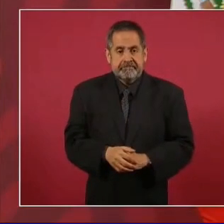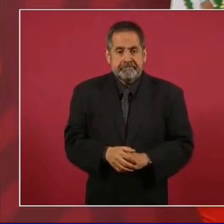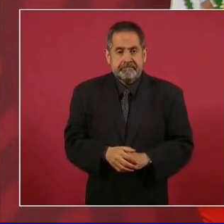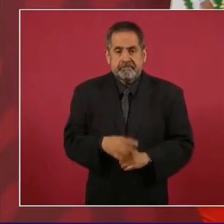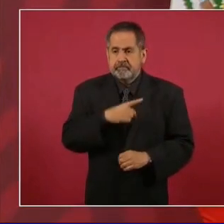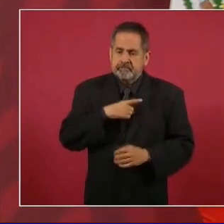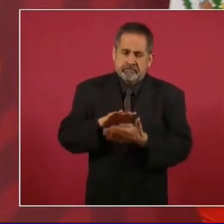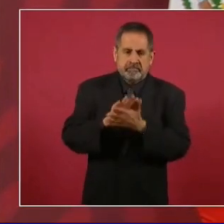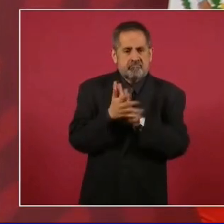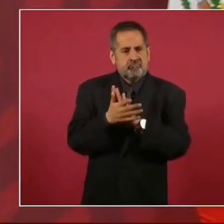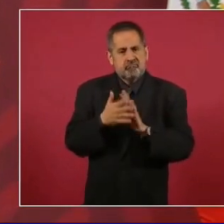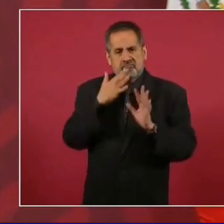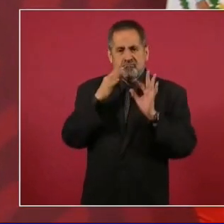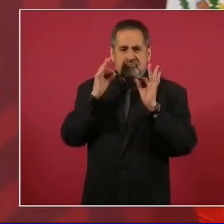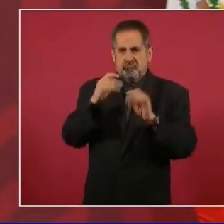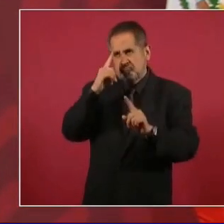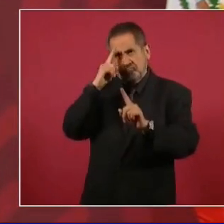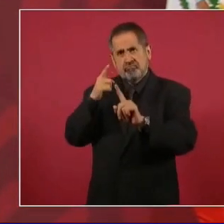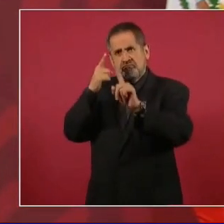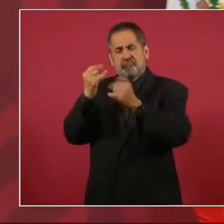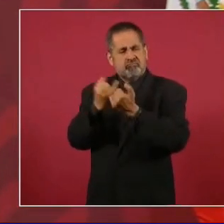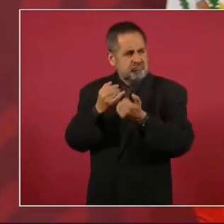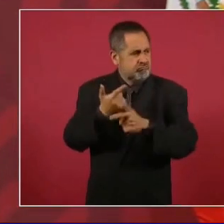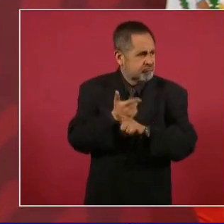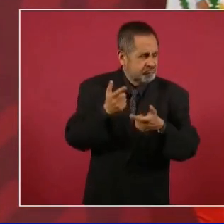Debe convertirse en una célebre causa